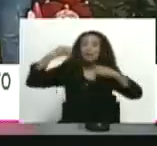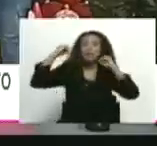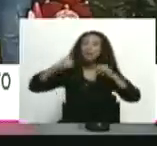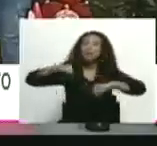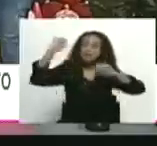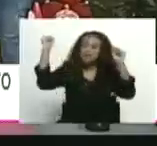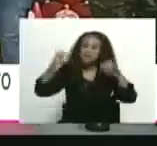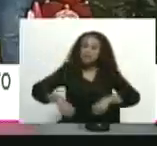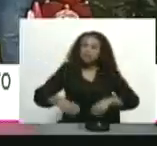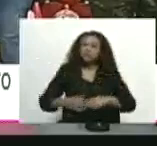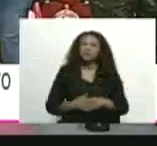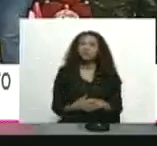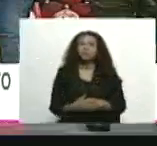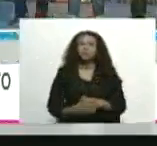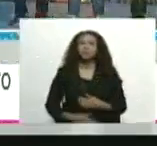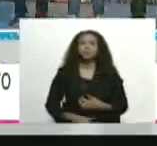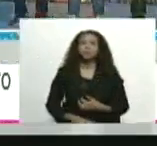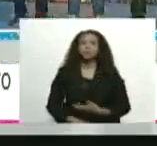victoria segura.